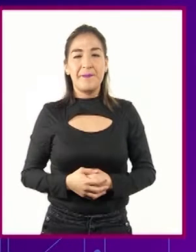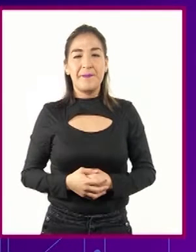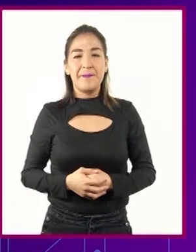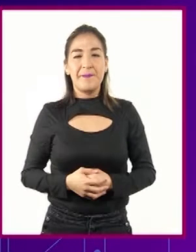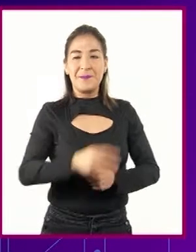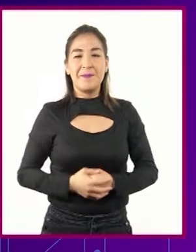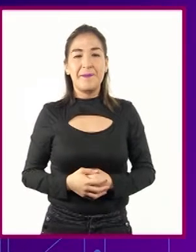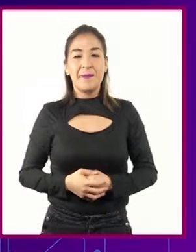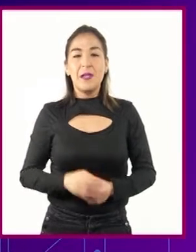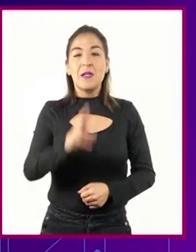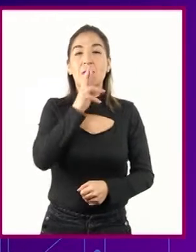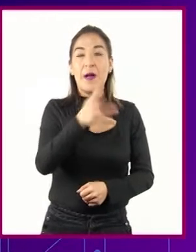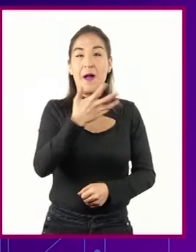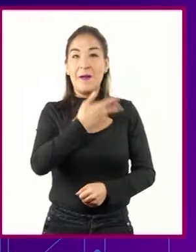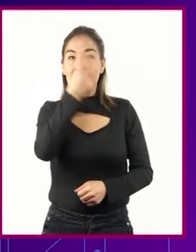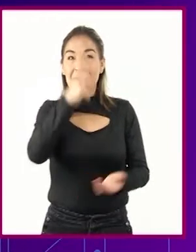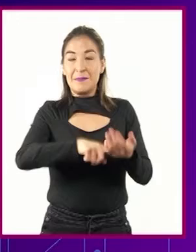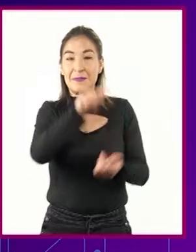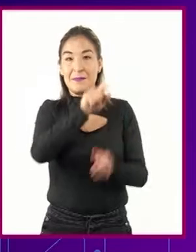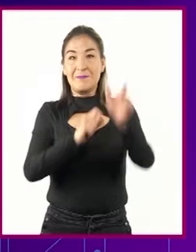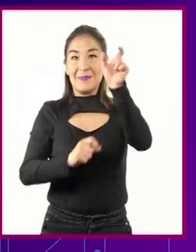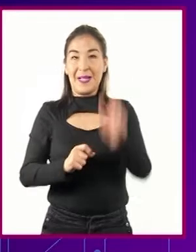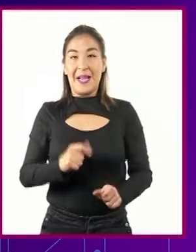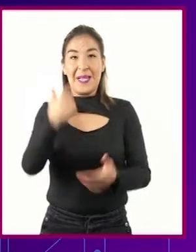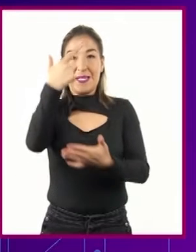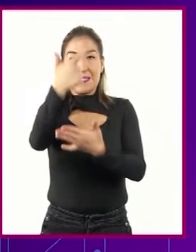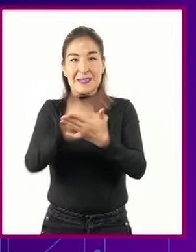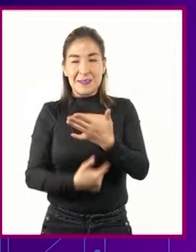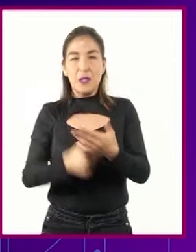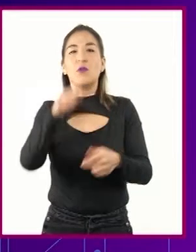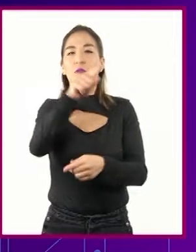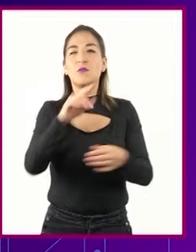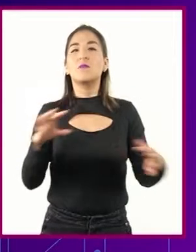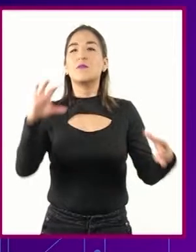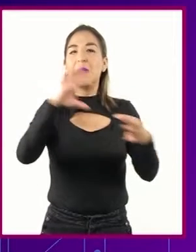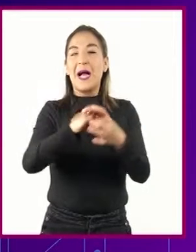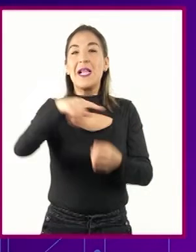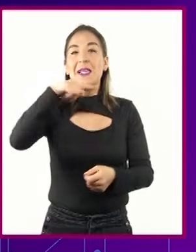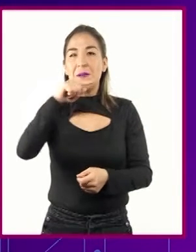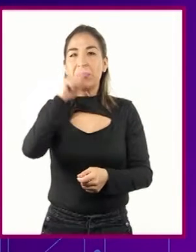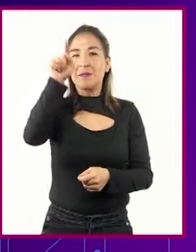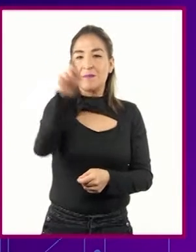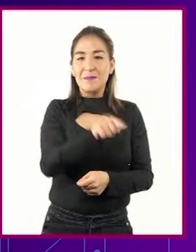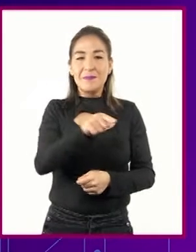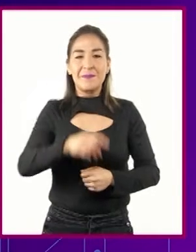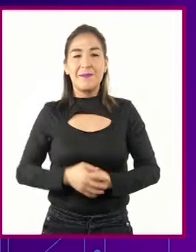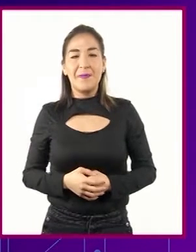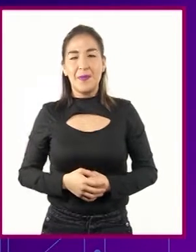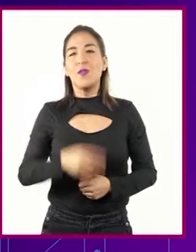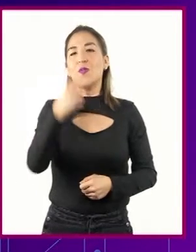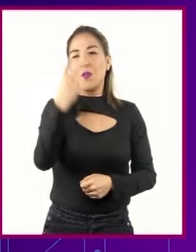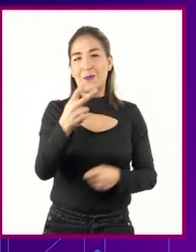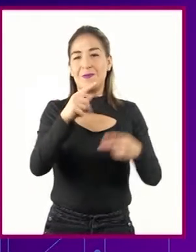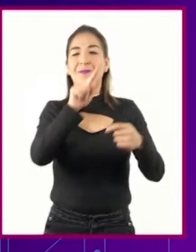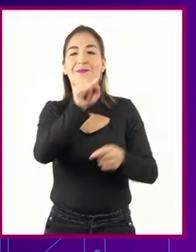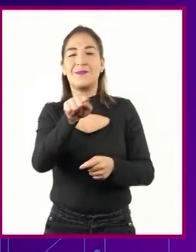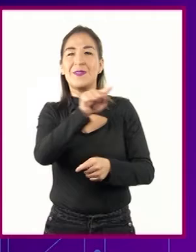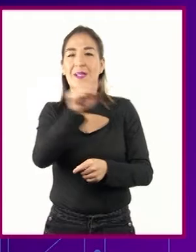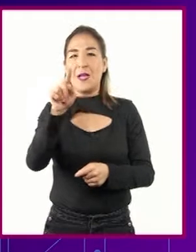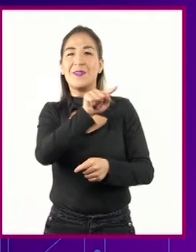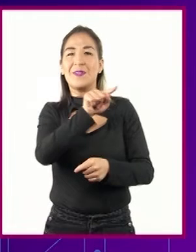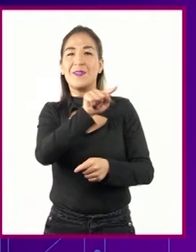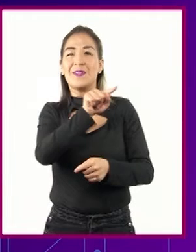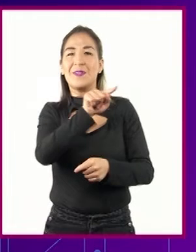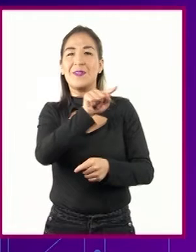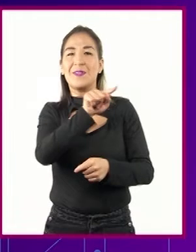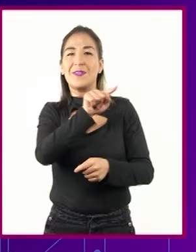si tenemos este resultado en la lista, así que unimos 227 con la operación 2.